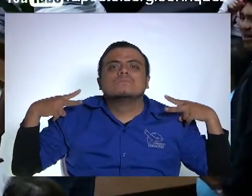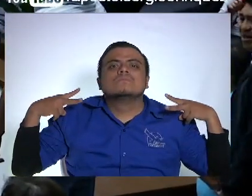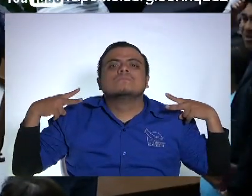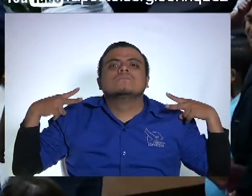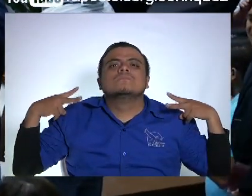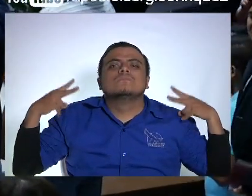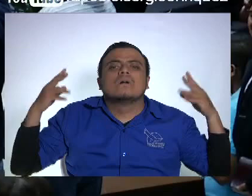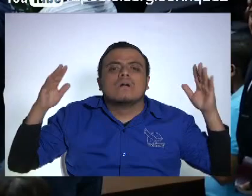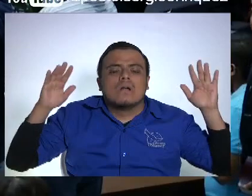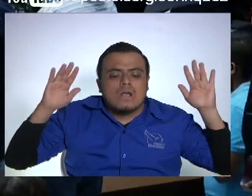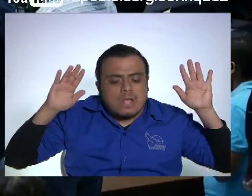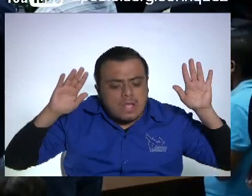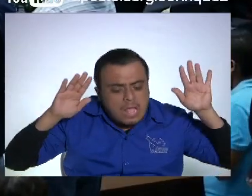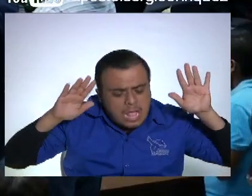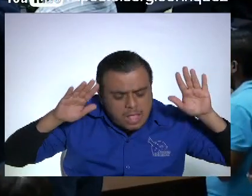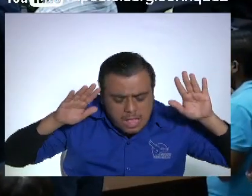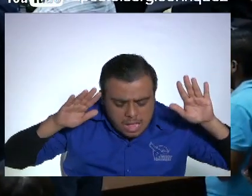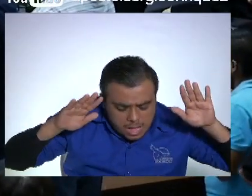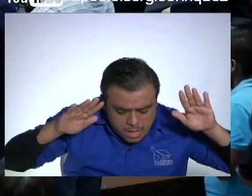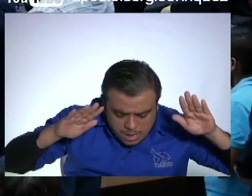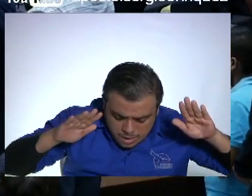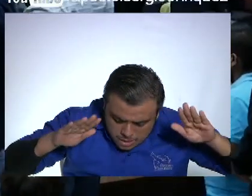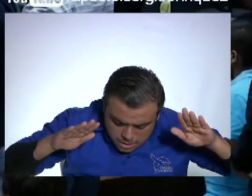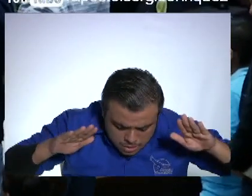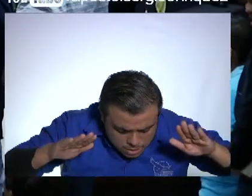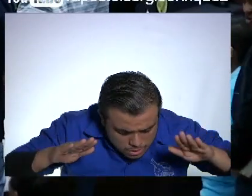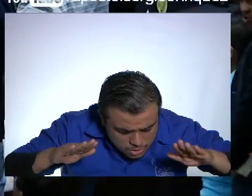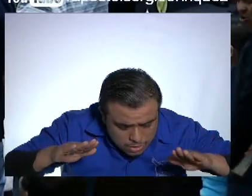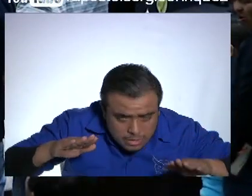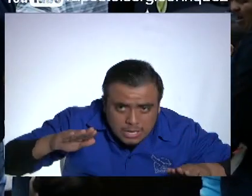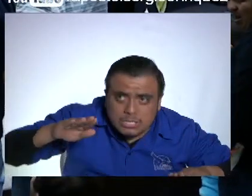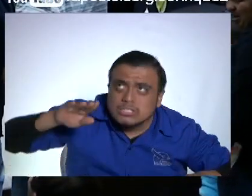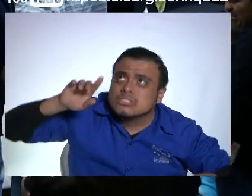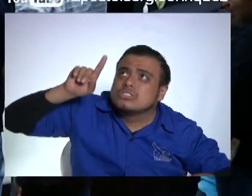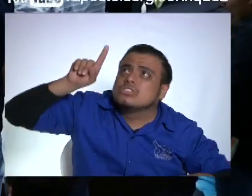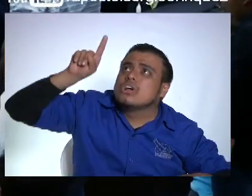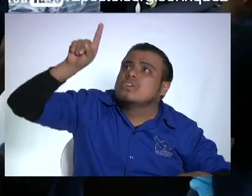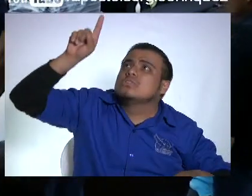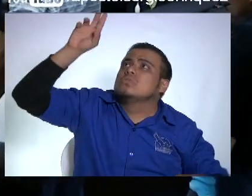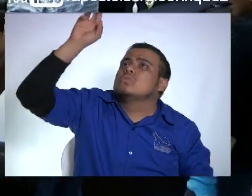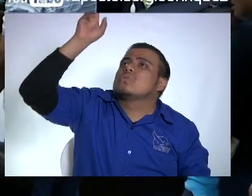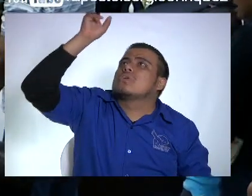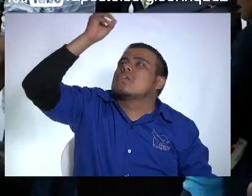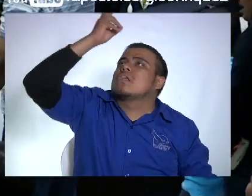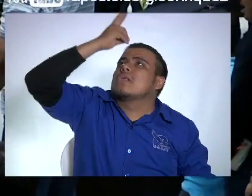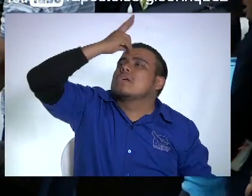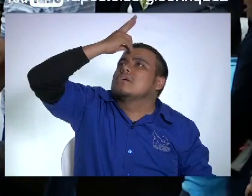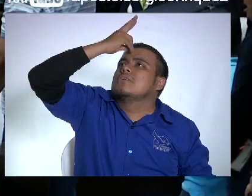para adorarte.